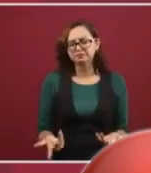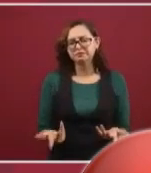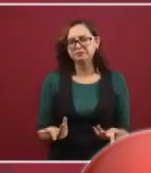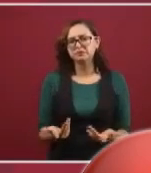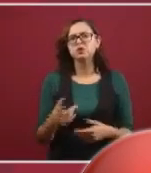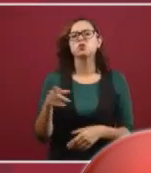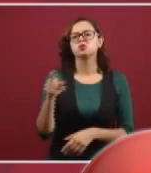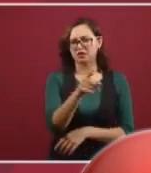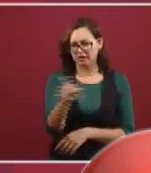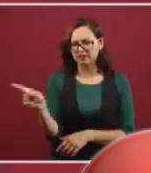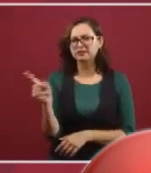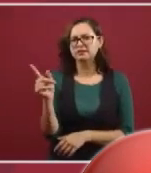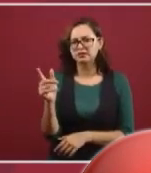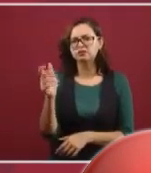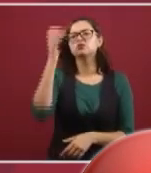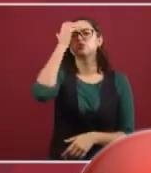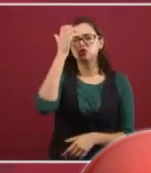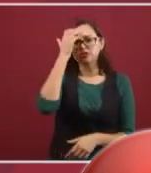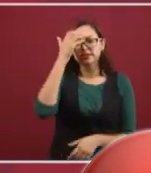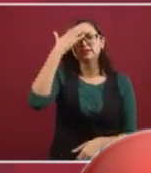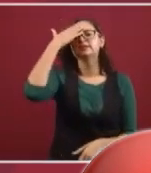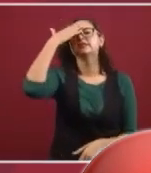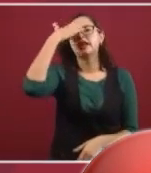mintieron, engañaron,